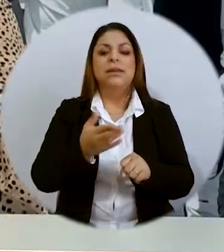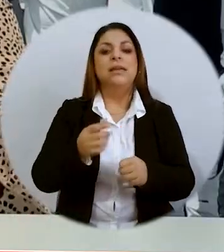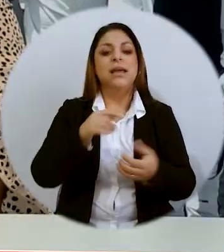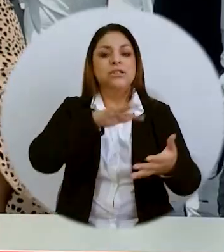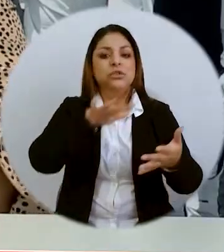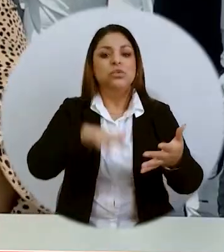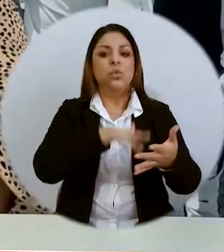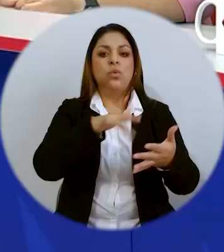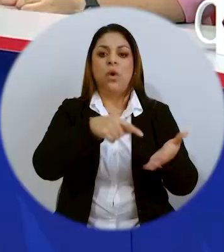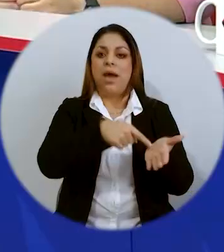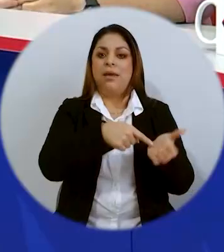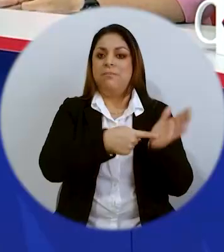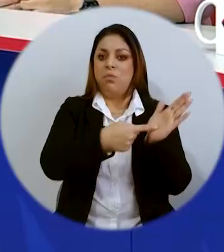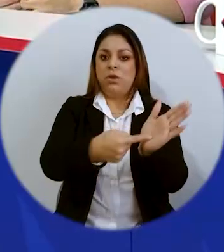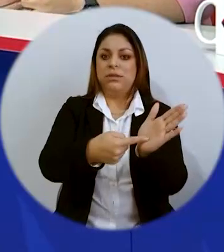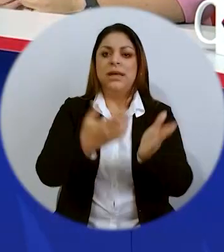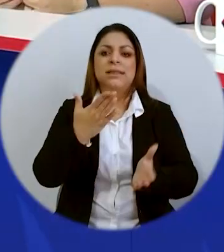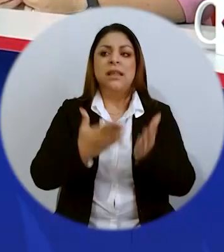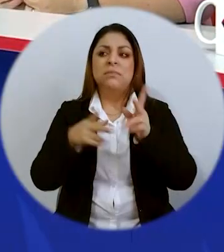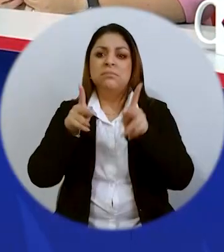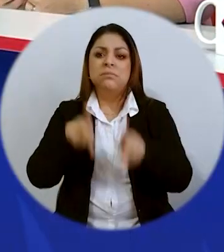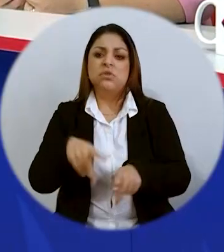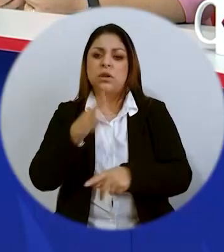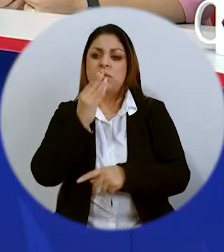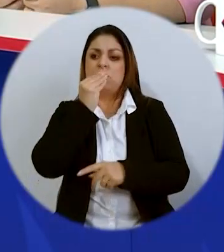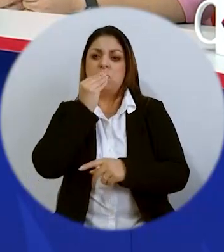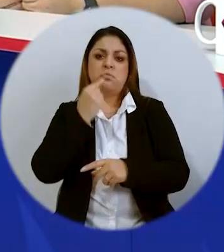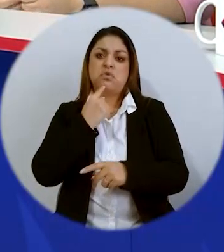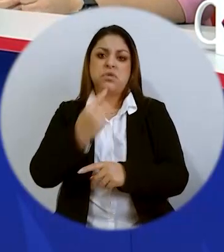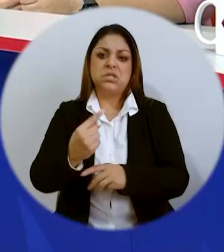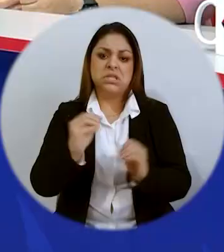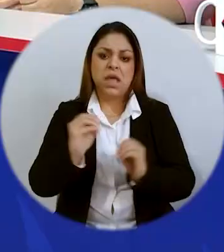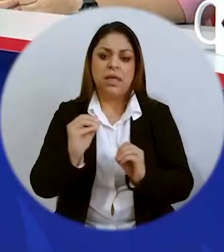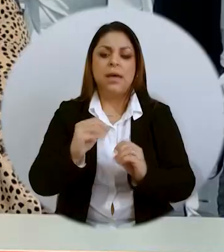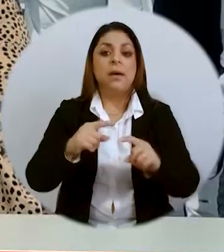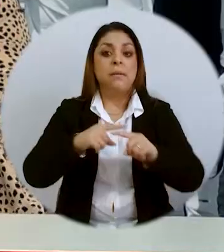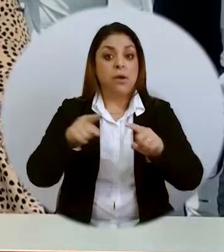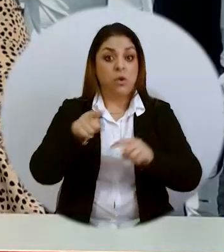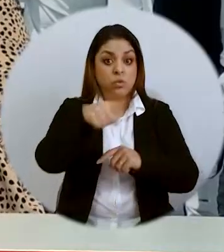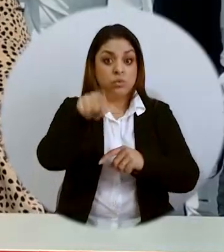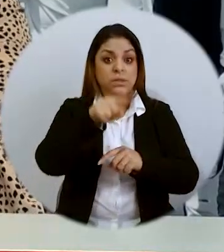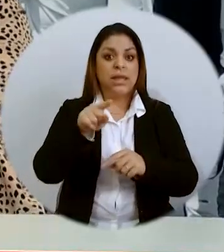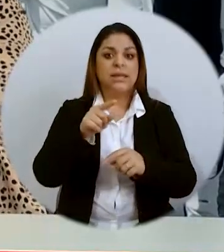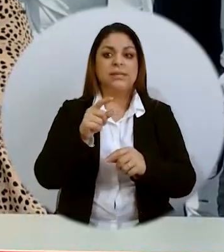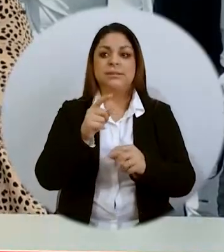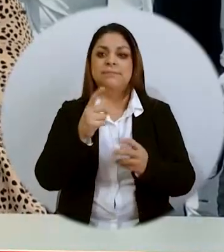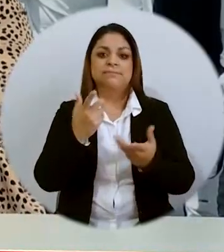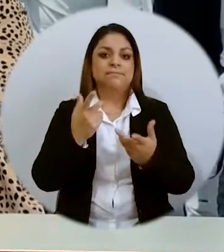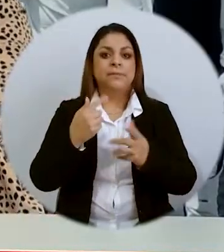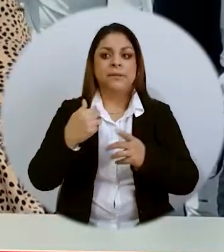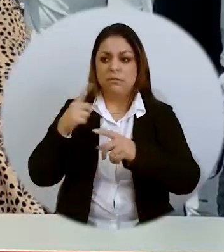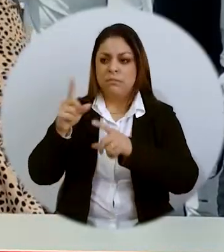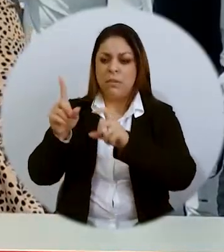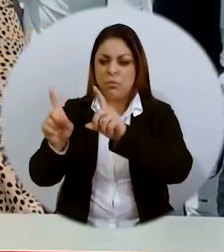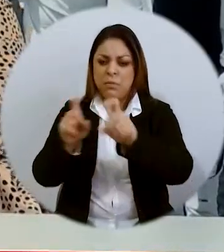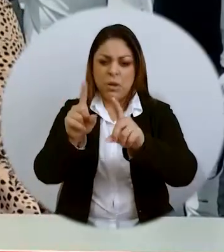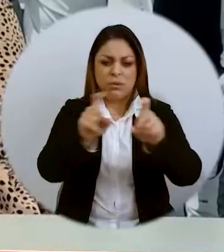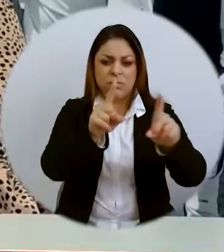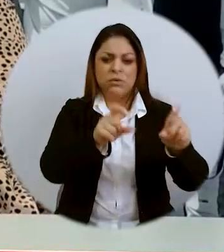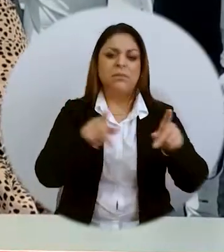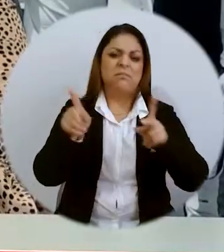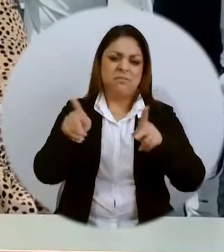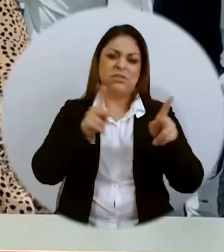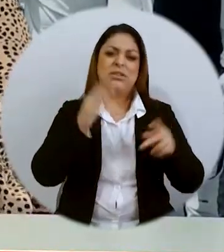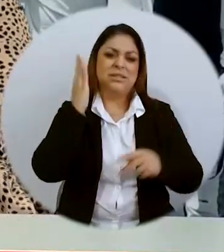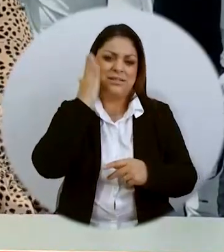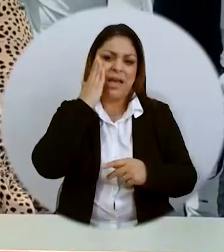estudio lo muestra, como decía un Norman al inicio, tal vez la gente no lo diga directo, pero sí cuando usted hace un barrido de todas las